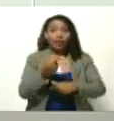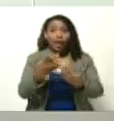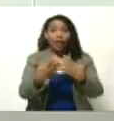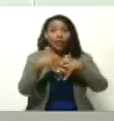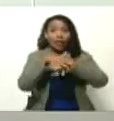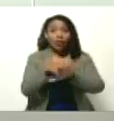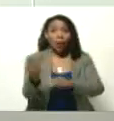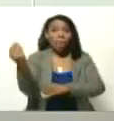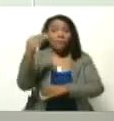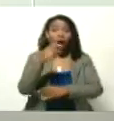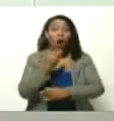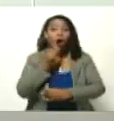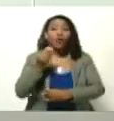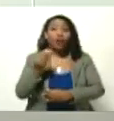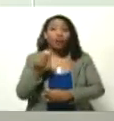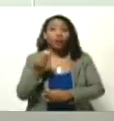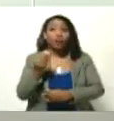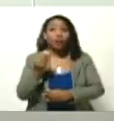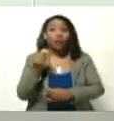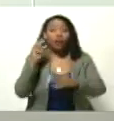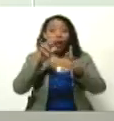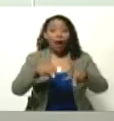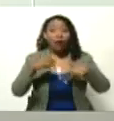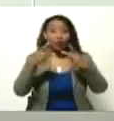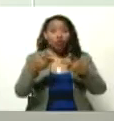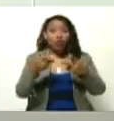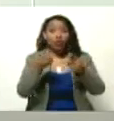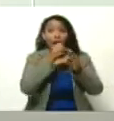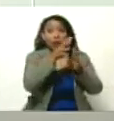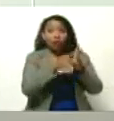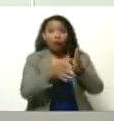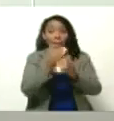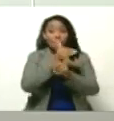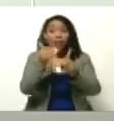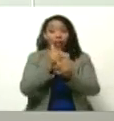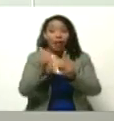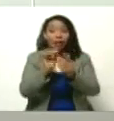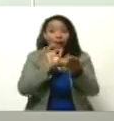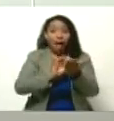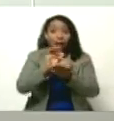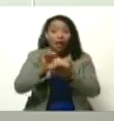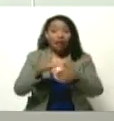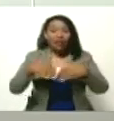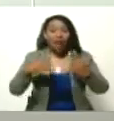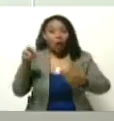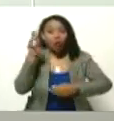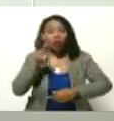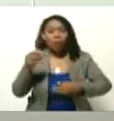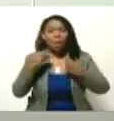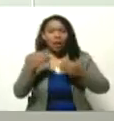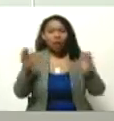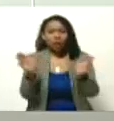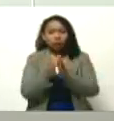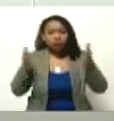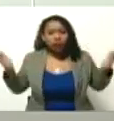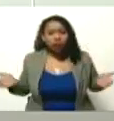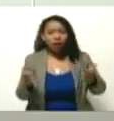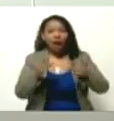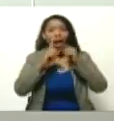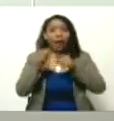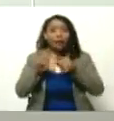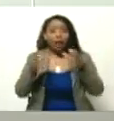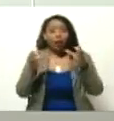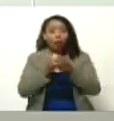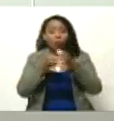incorporación de más jóvenes. A propósito de la renovación de las estructuras medias, ¿qué estrategias se están utilizando para incentivar a esa parte